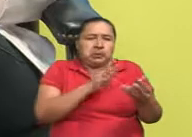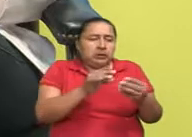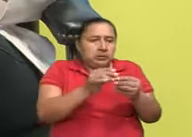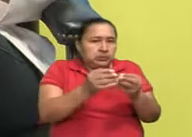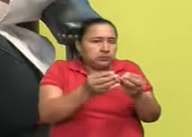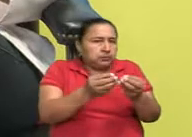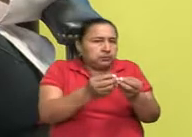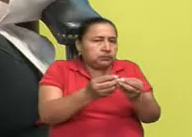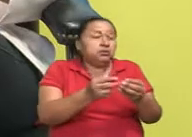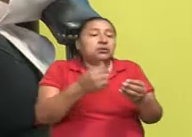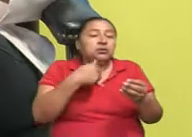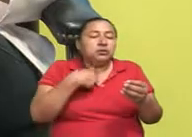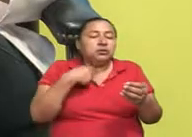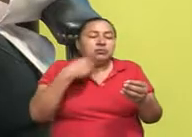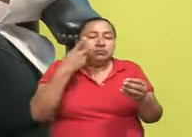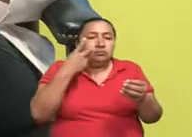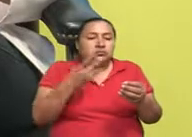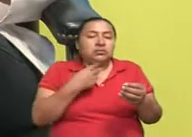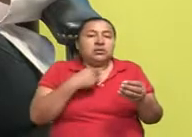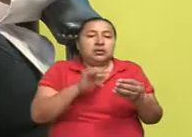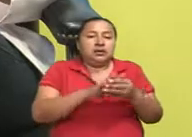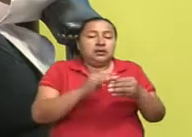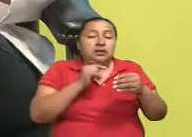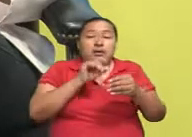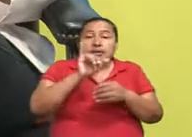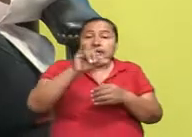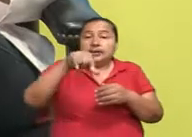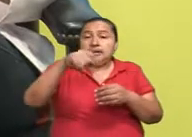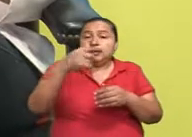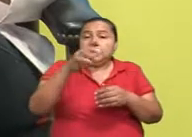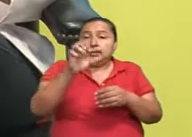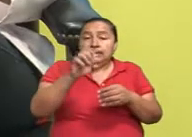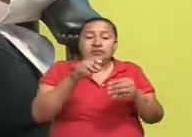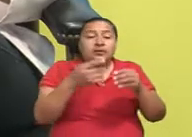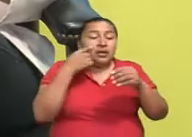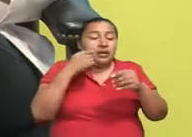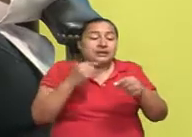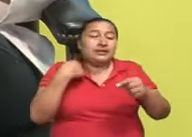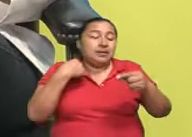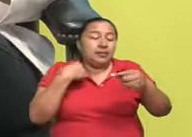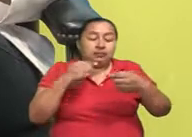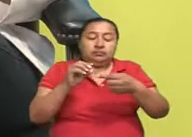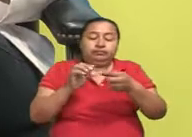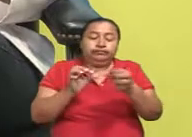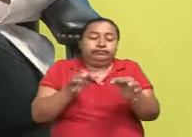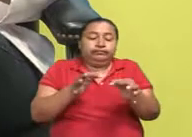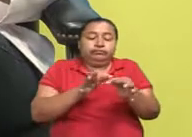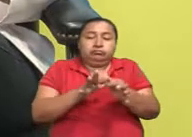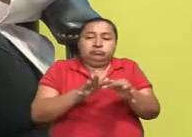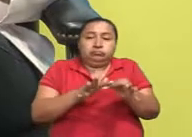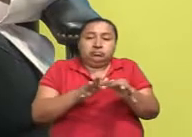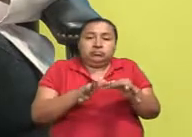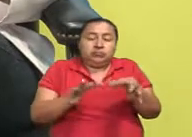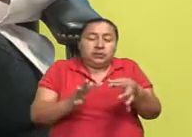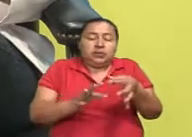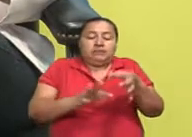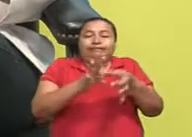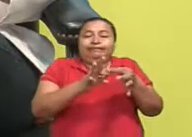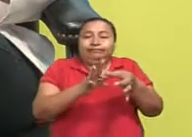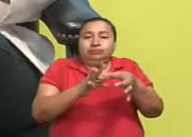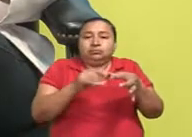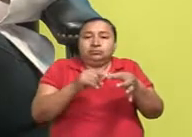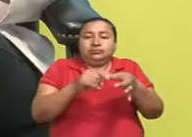escrotal, vengo y examino la parte de la ingle, que es donde generalmente queda atrapado el testículo. O